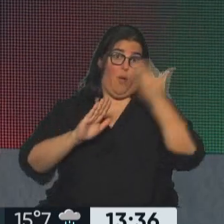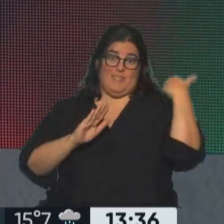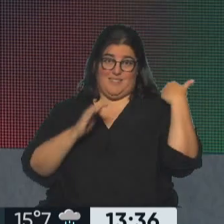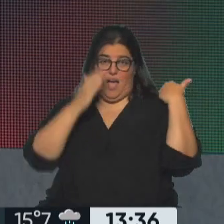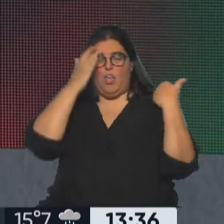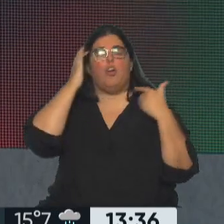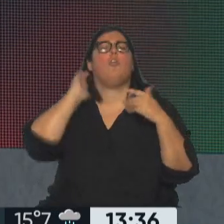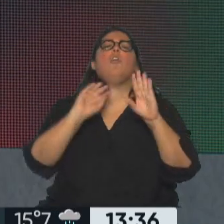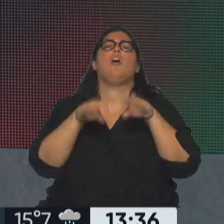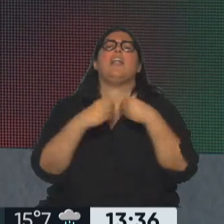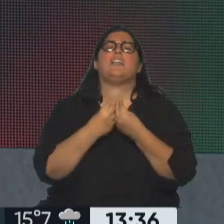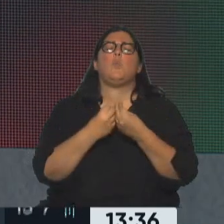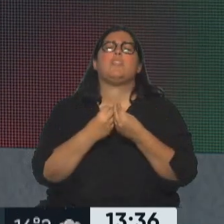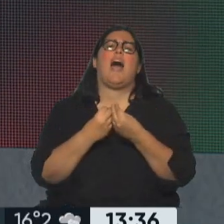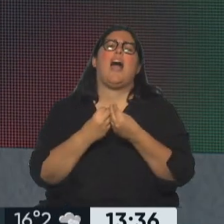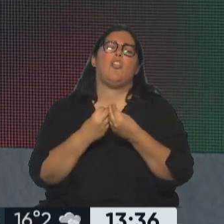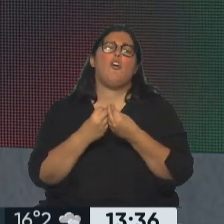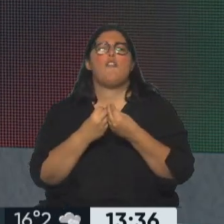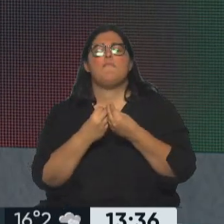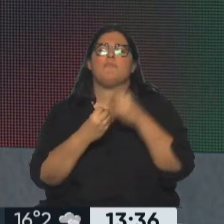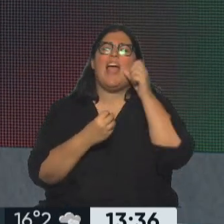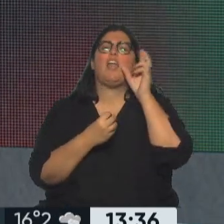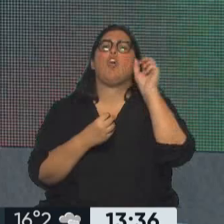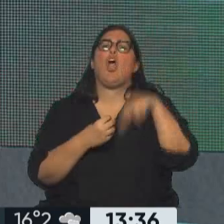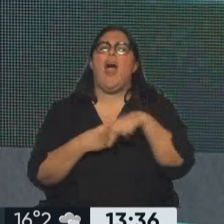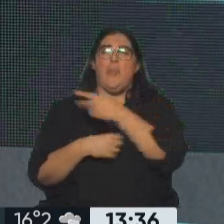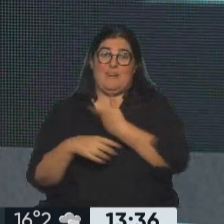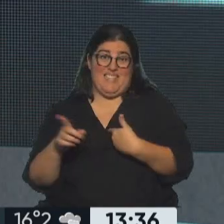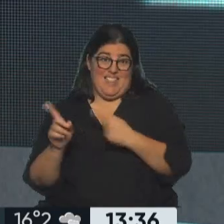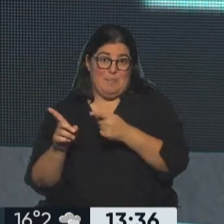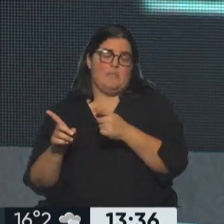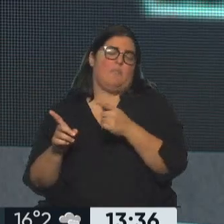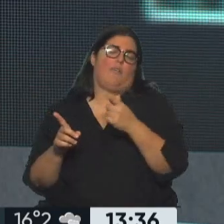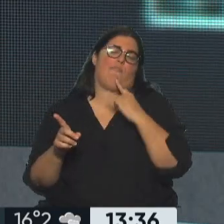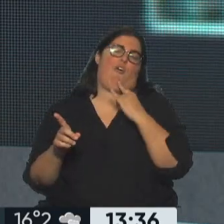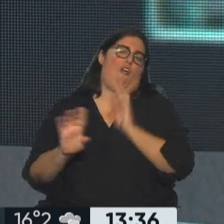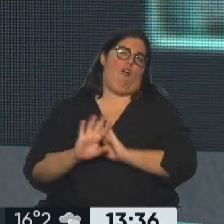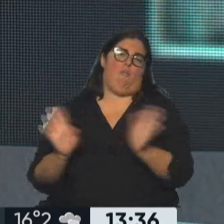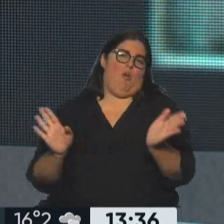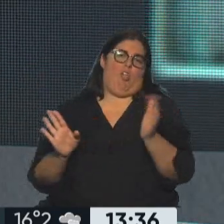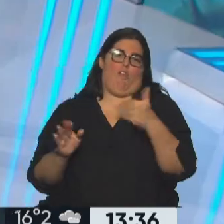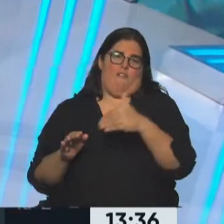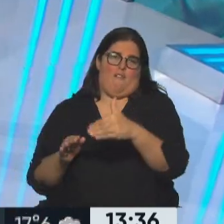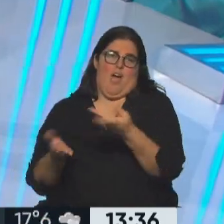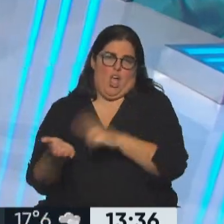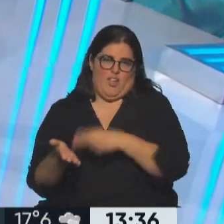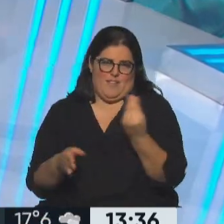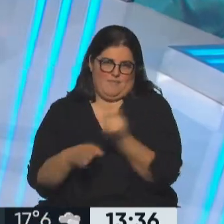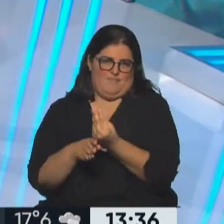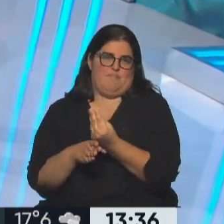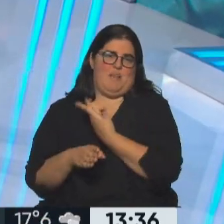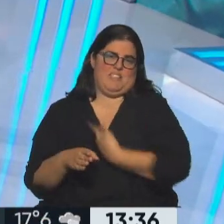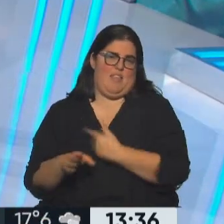un poco un resultado que bueno, es muy cómodo para Erdogan porque está casi a un pasito nomás de reelegir como